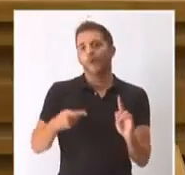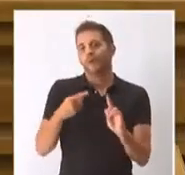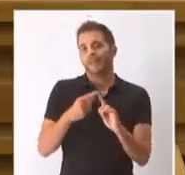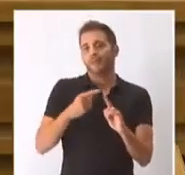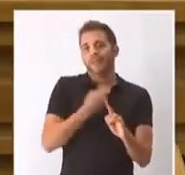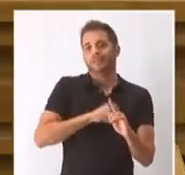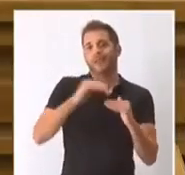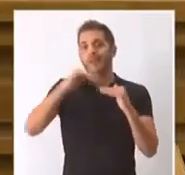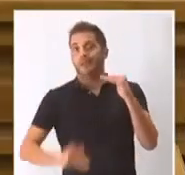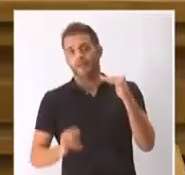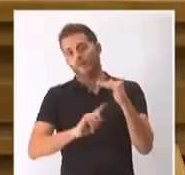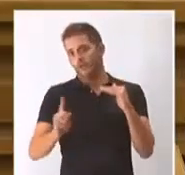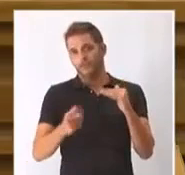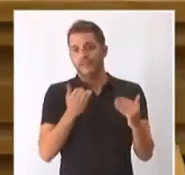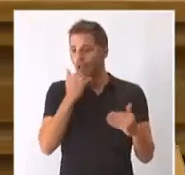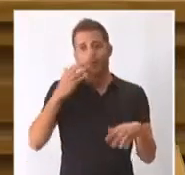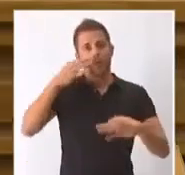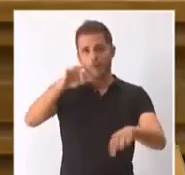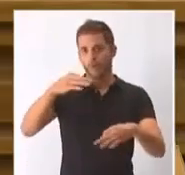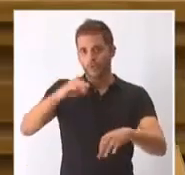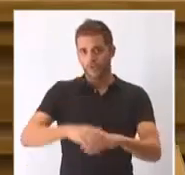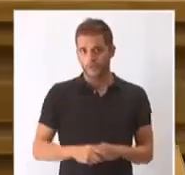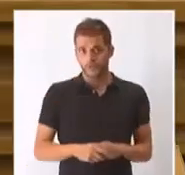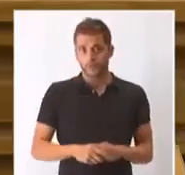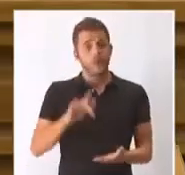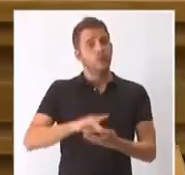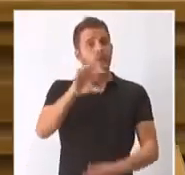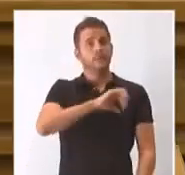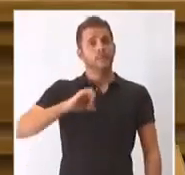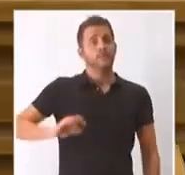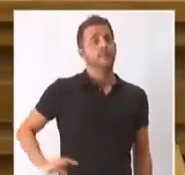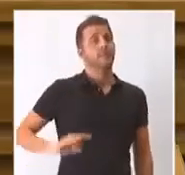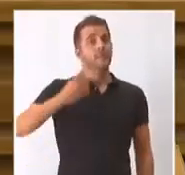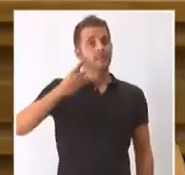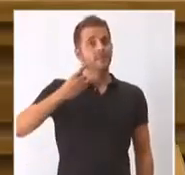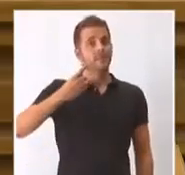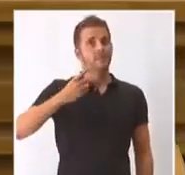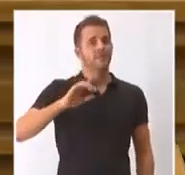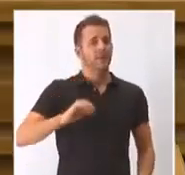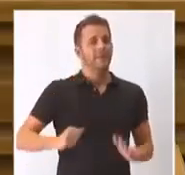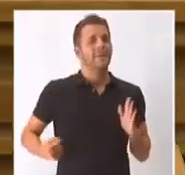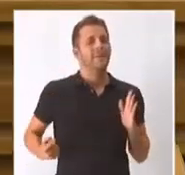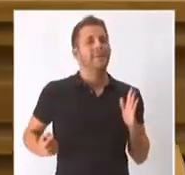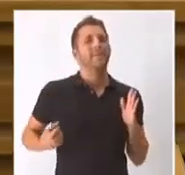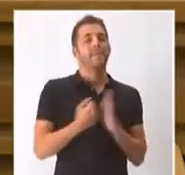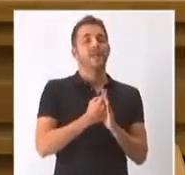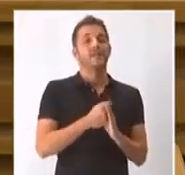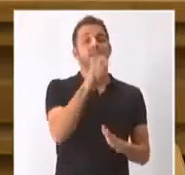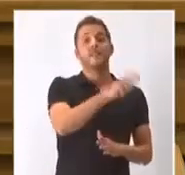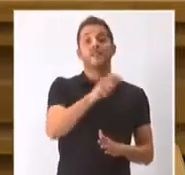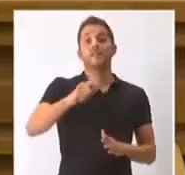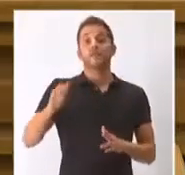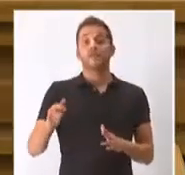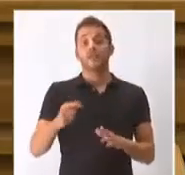cosa yo creo que bastante el sentido común somos la primera comunidad somos la que más la que más invierte por habitante en política de